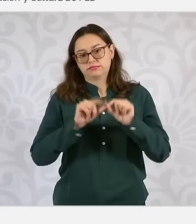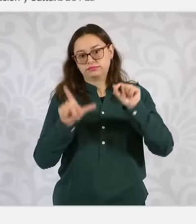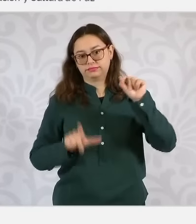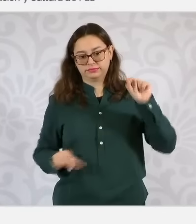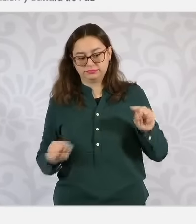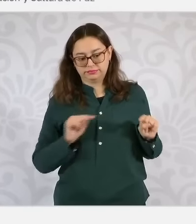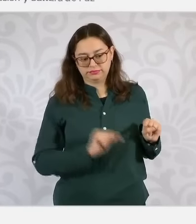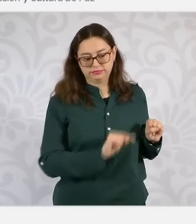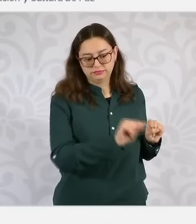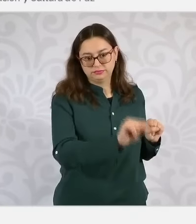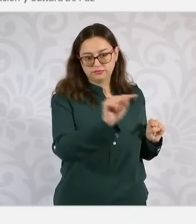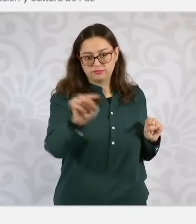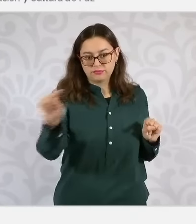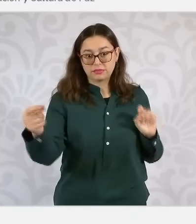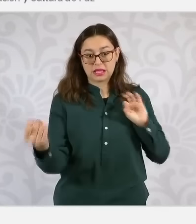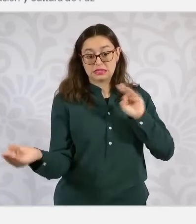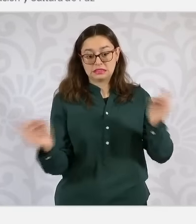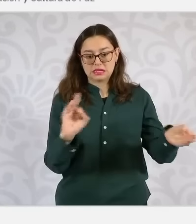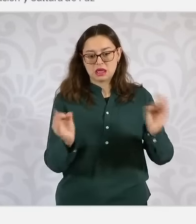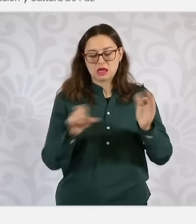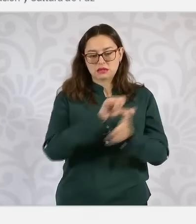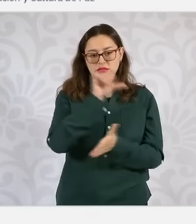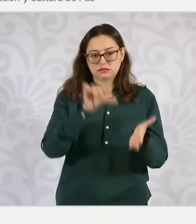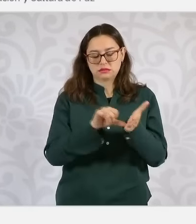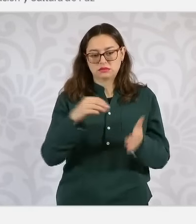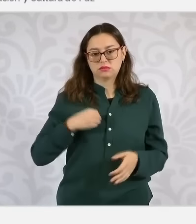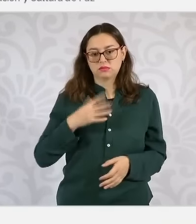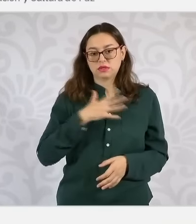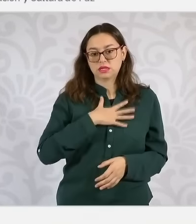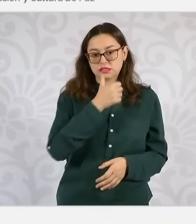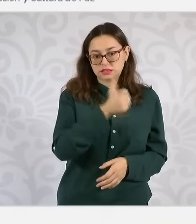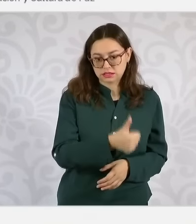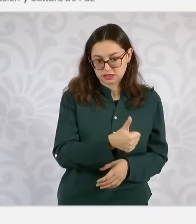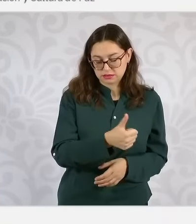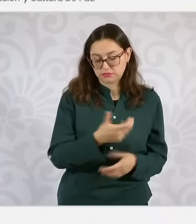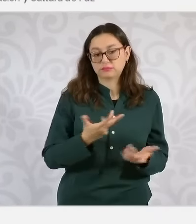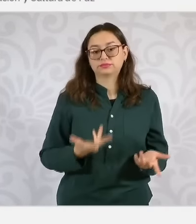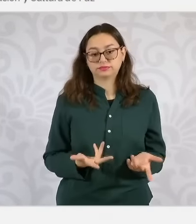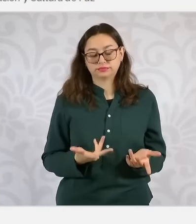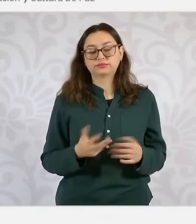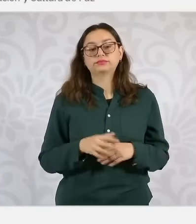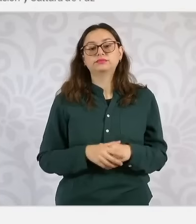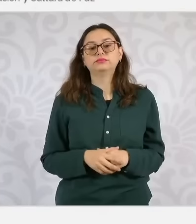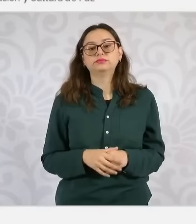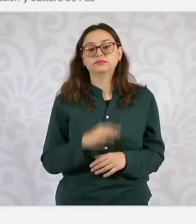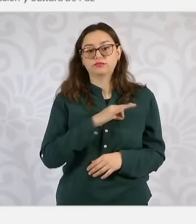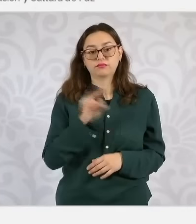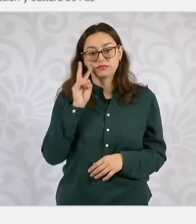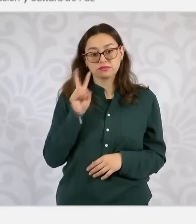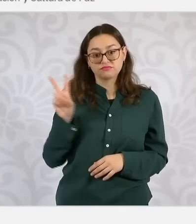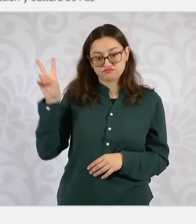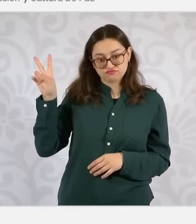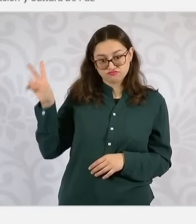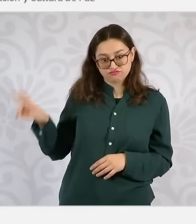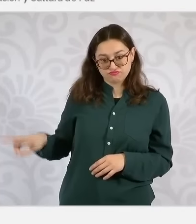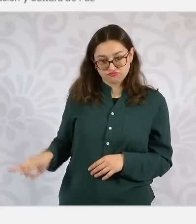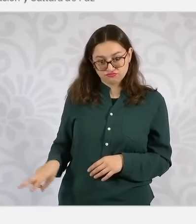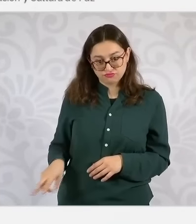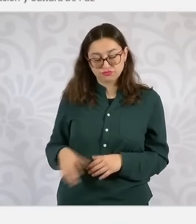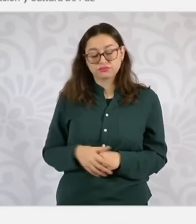Aquí los principios para la creación de las unidades están aquí escritos. Vamos a